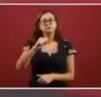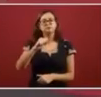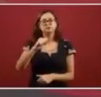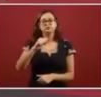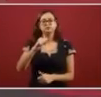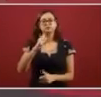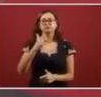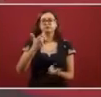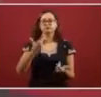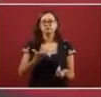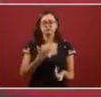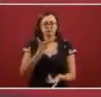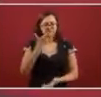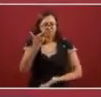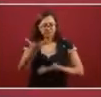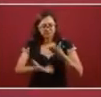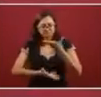sirviendo y procurando